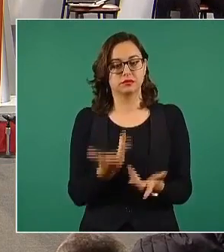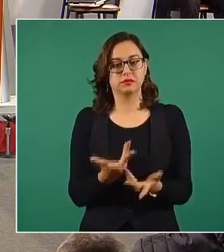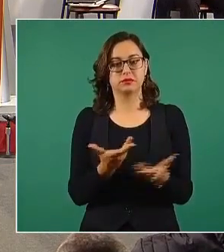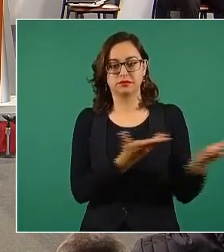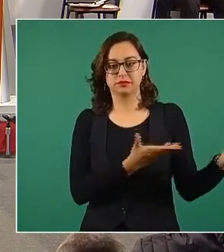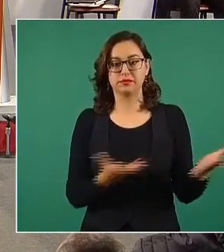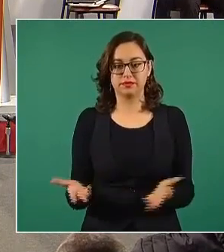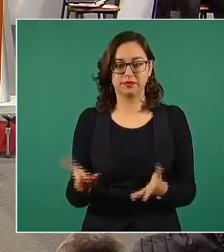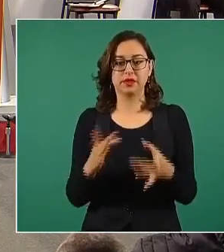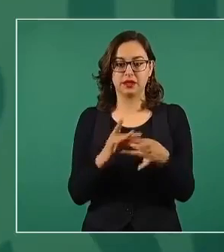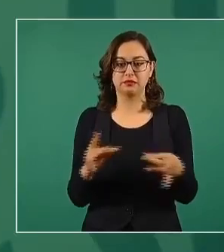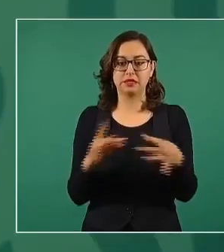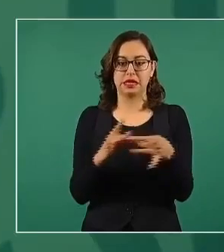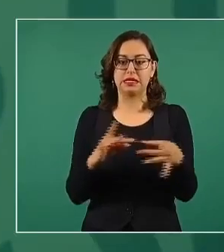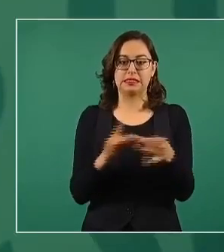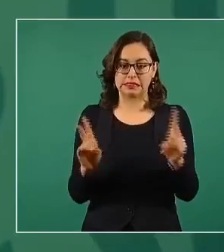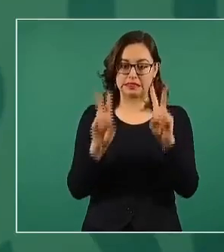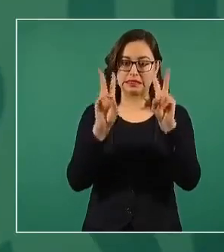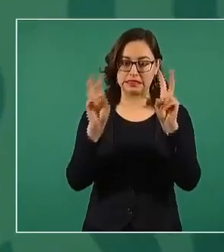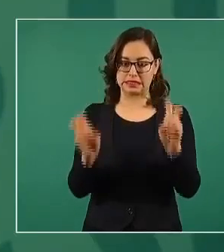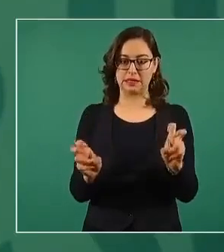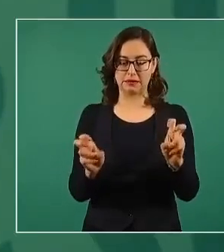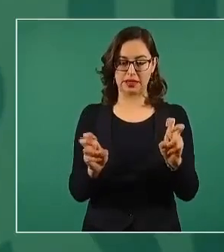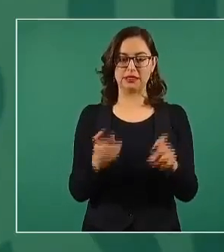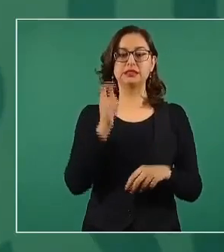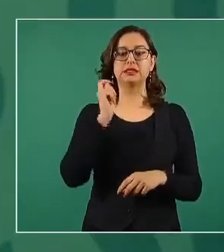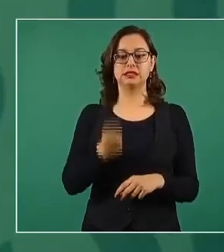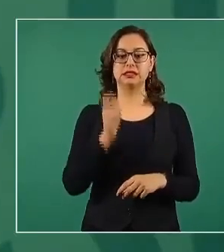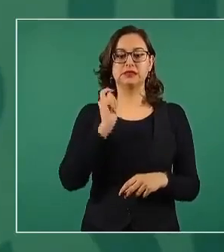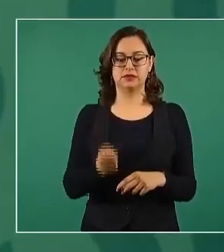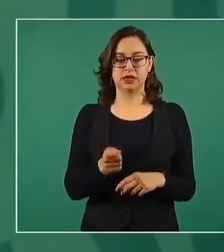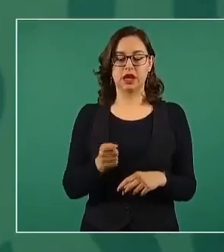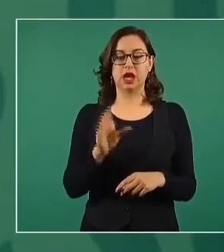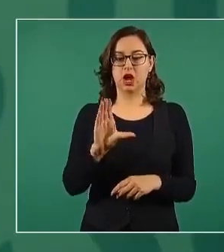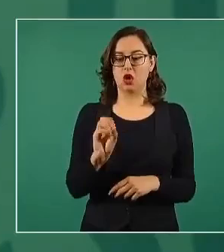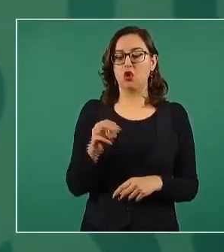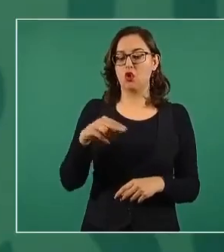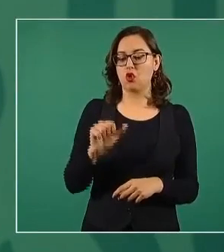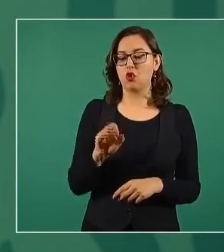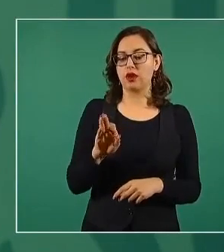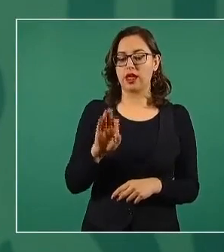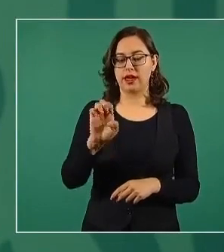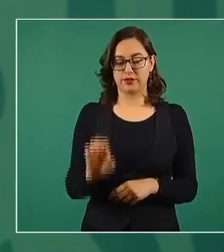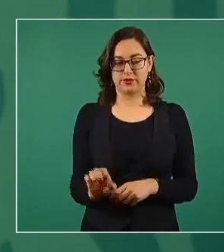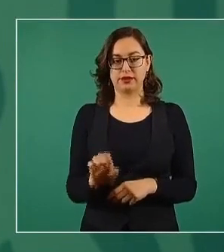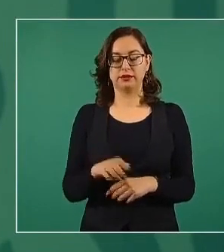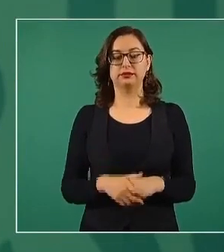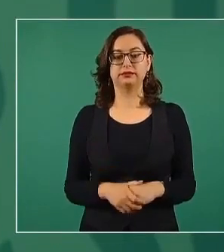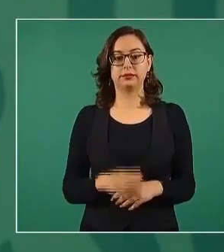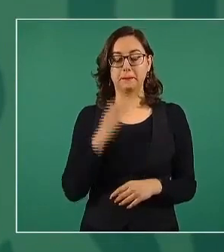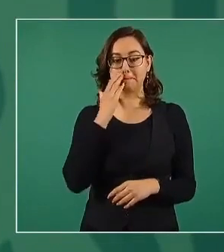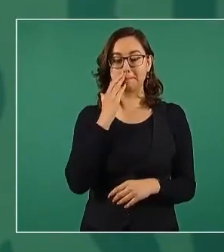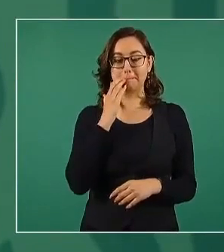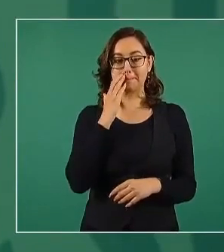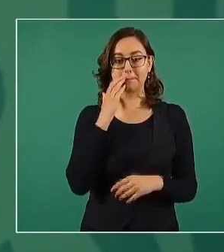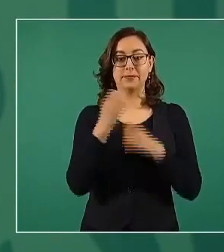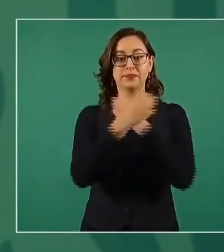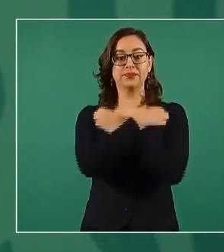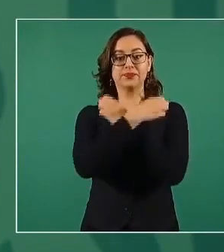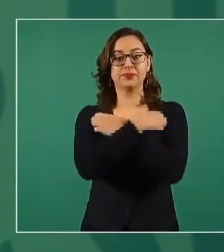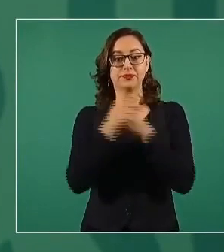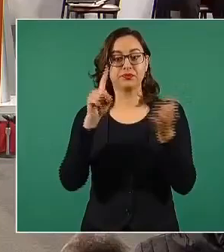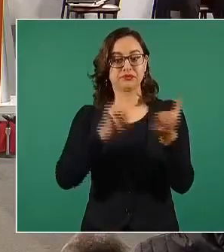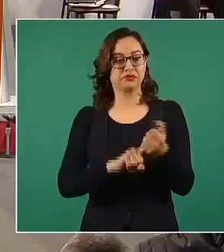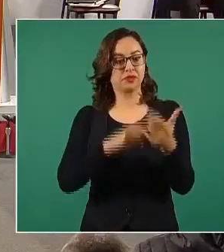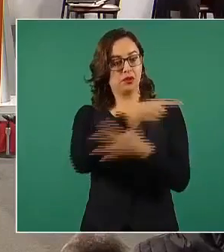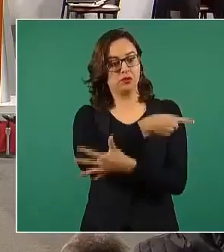Va precisamente a platicar un poquito acerca de lo que es, se está trabajando con CONAFE. Les digo, educación tiene muchas cosas, tenemos también